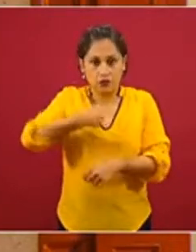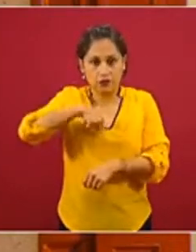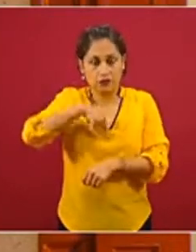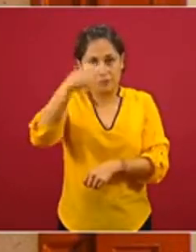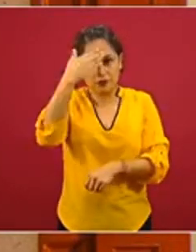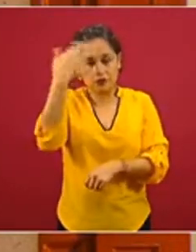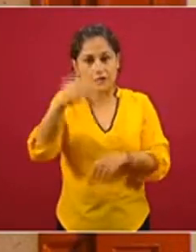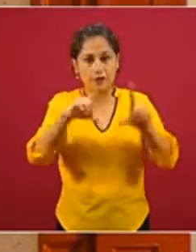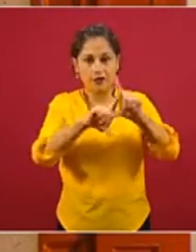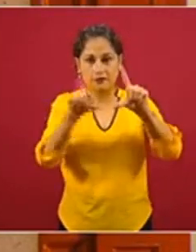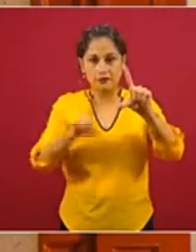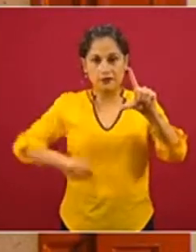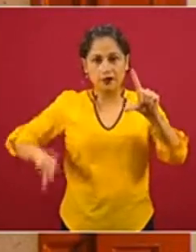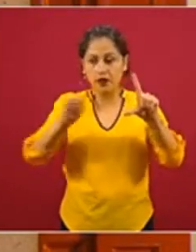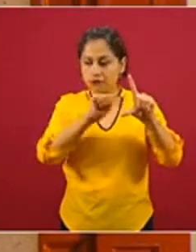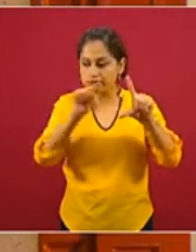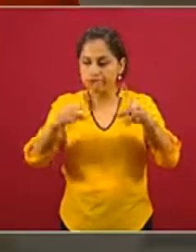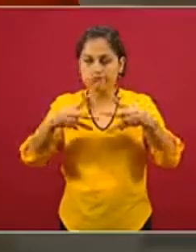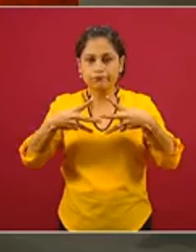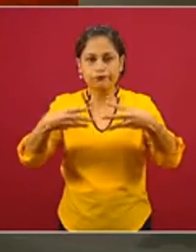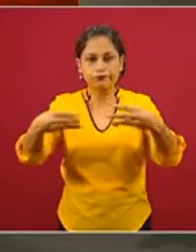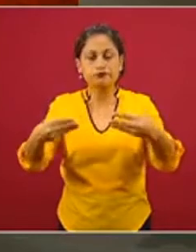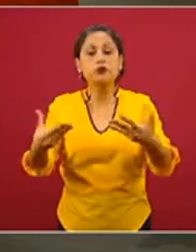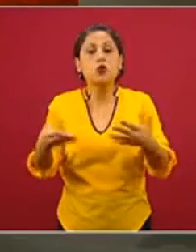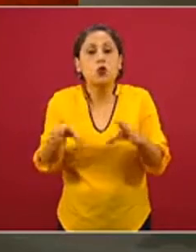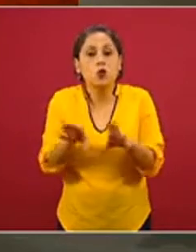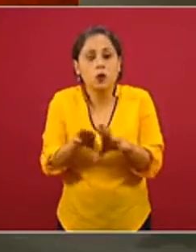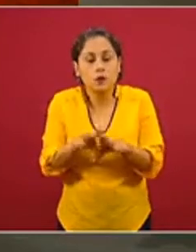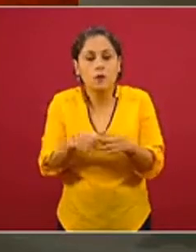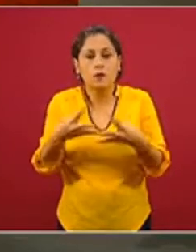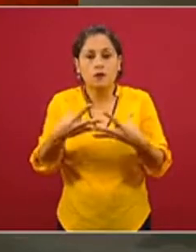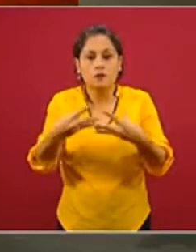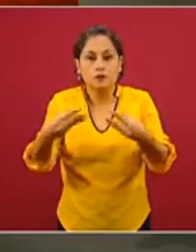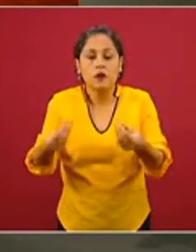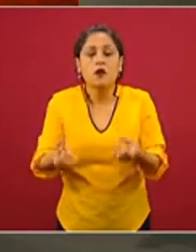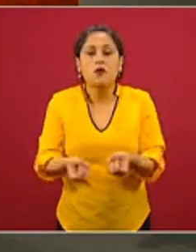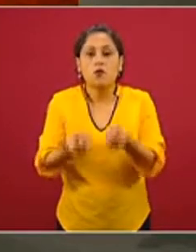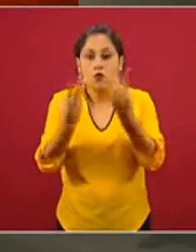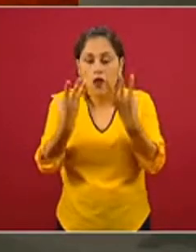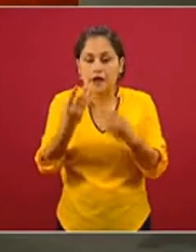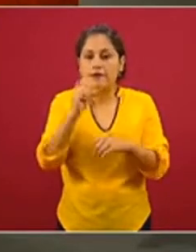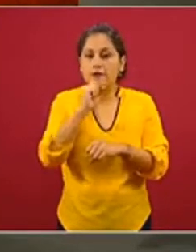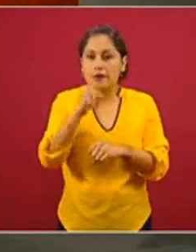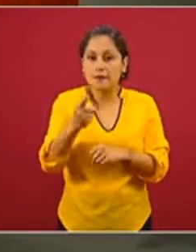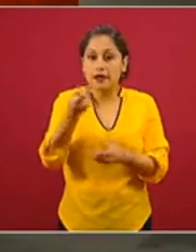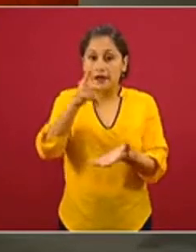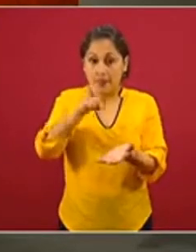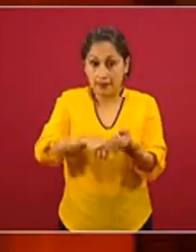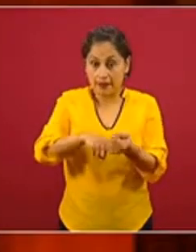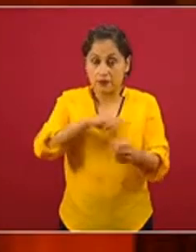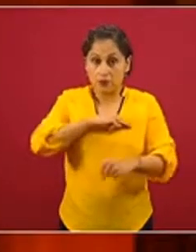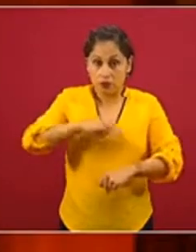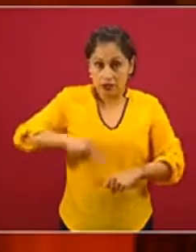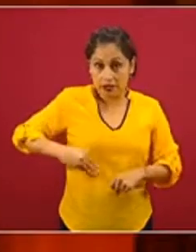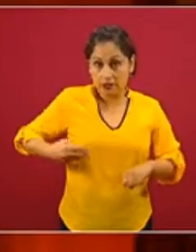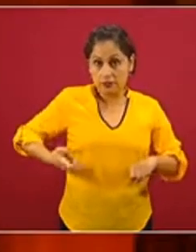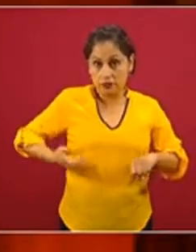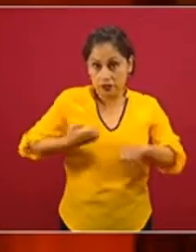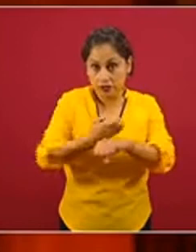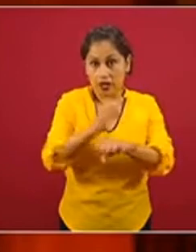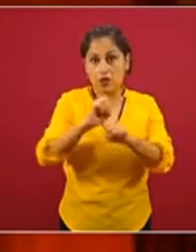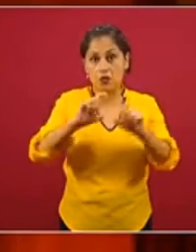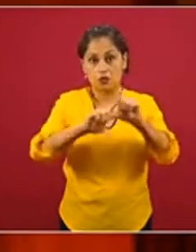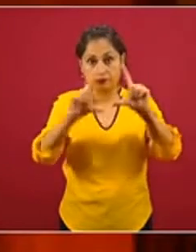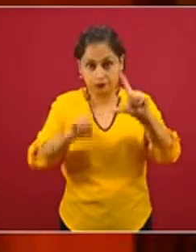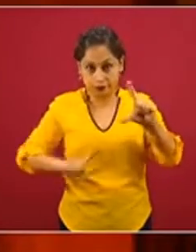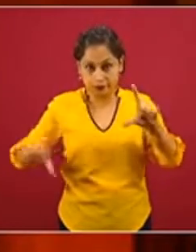nacional, regional, estatal, municipal. Podemos conocer más claramente los porcentajes de positividad,